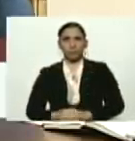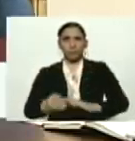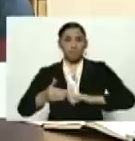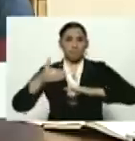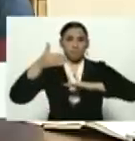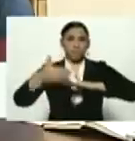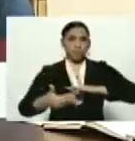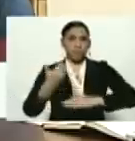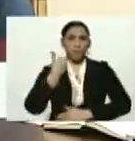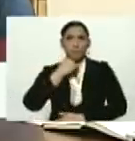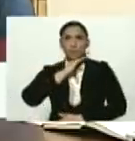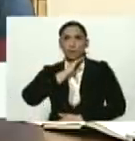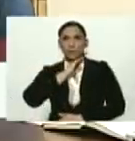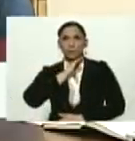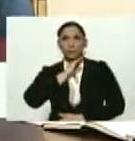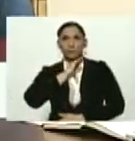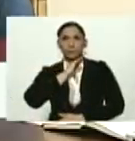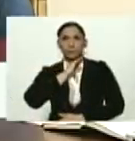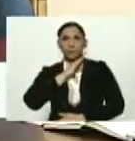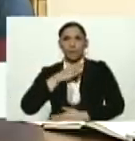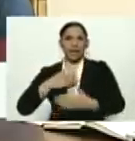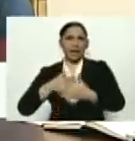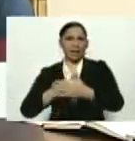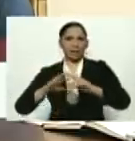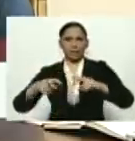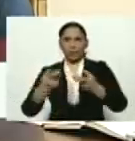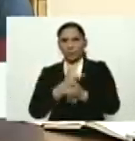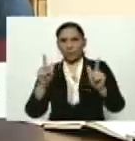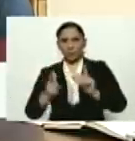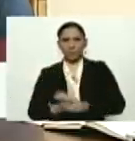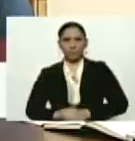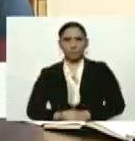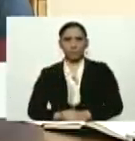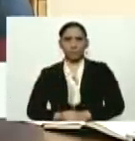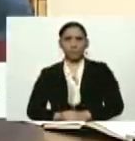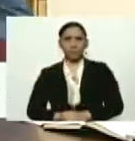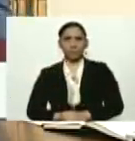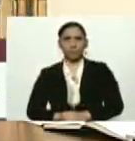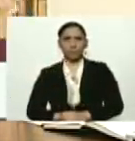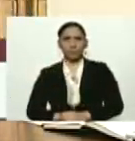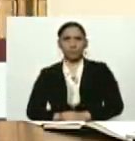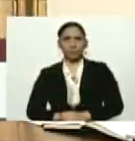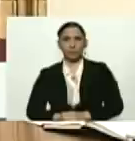pospandemia y antineoliberal.